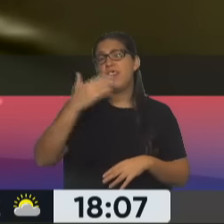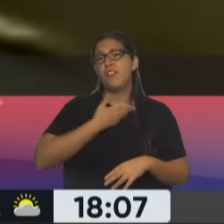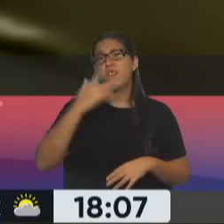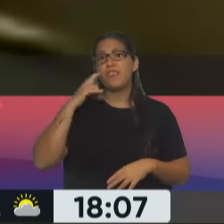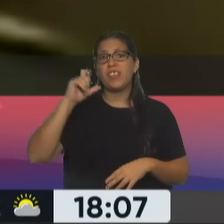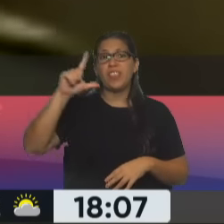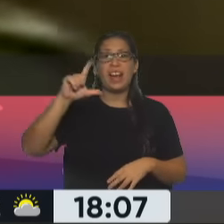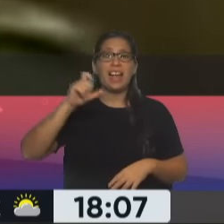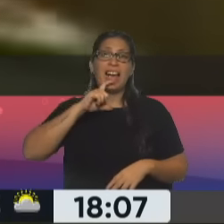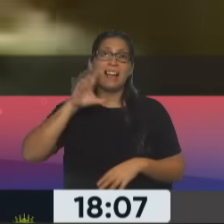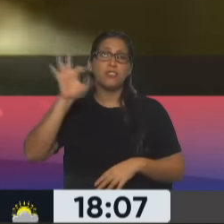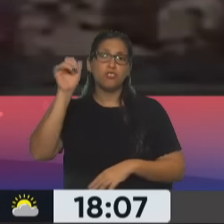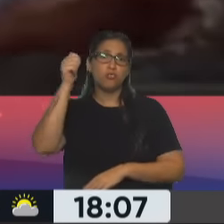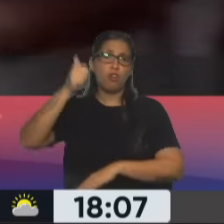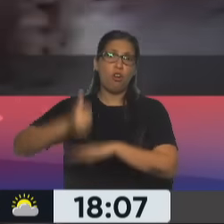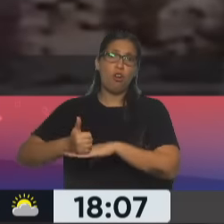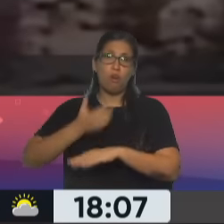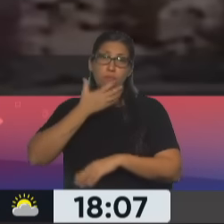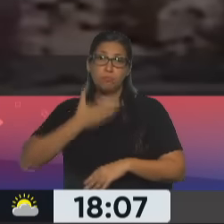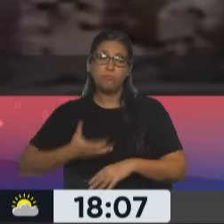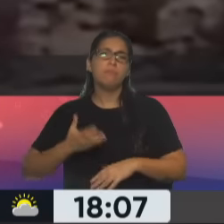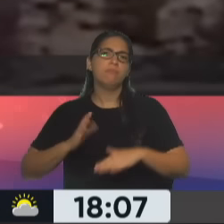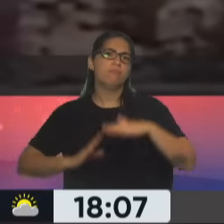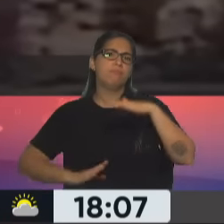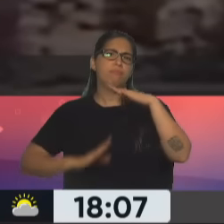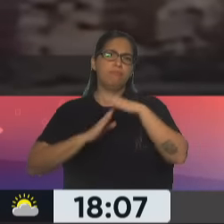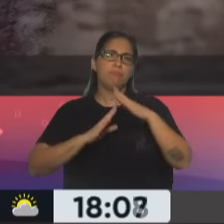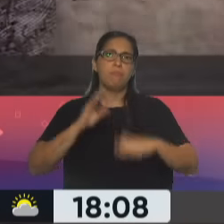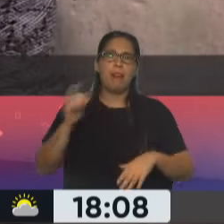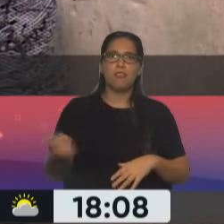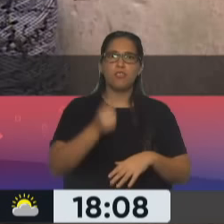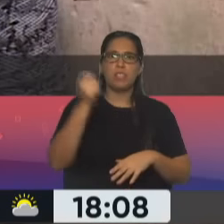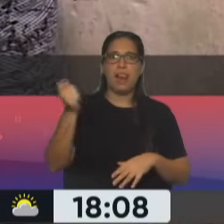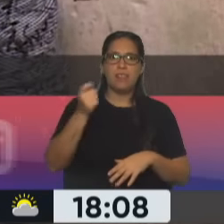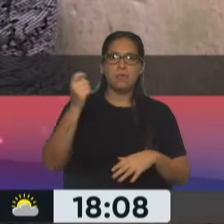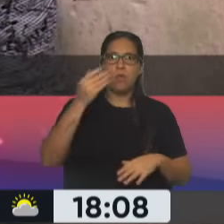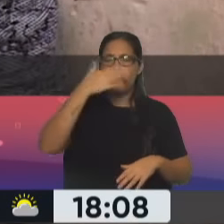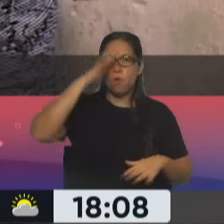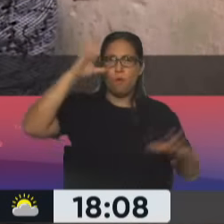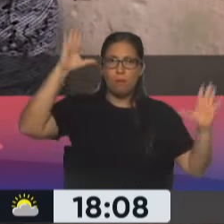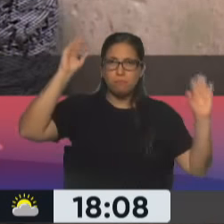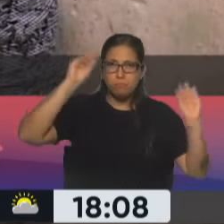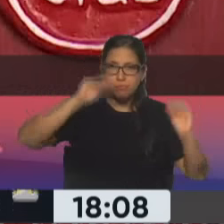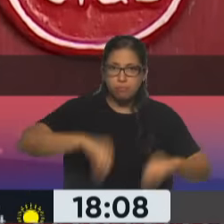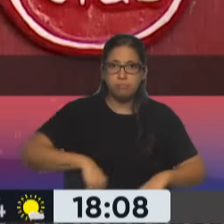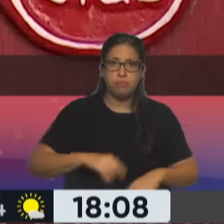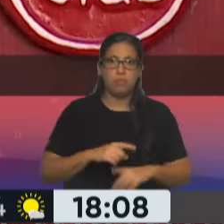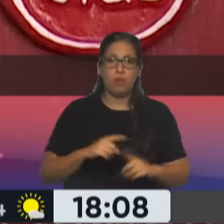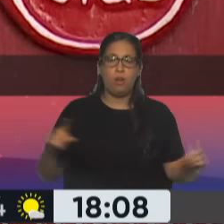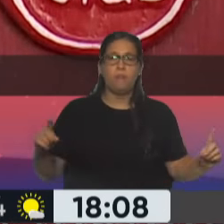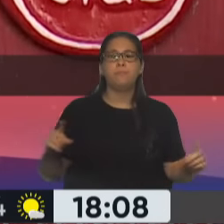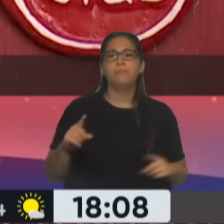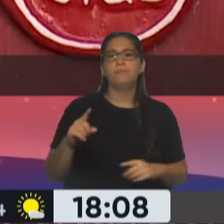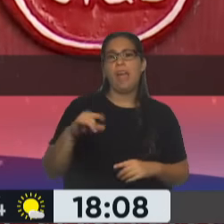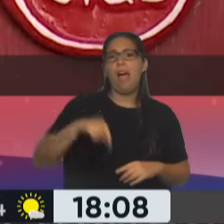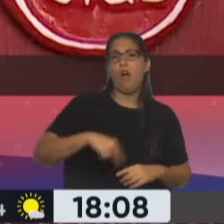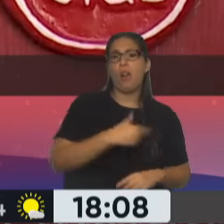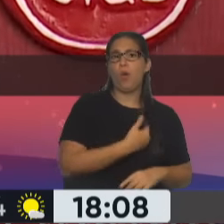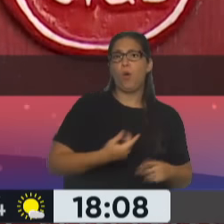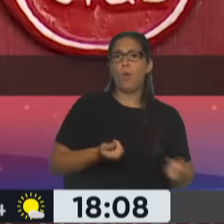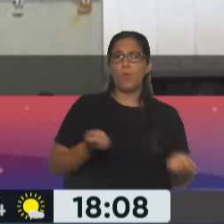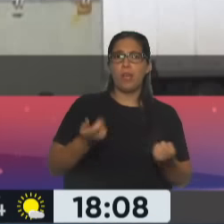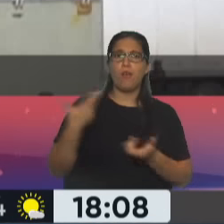isla fueron clave para evitar el colapso del socialismo en Cuba. En la actualidad, el gobierno de Díaz-Canel cuenta con